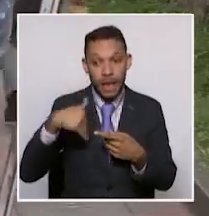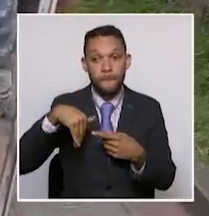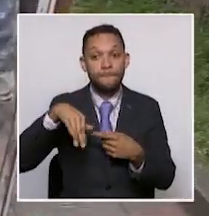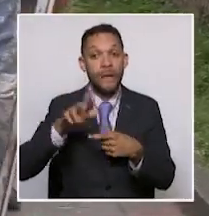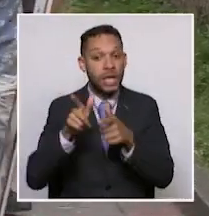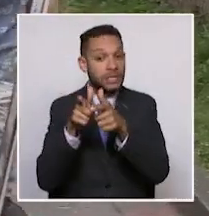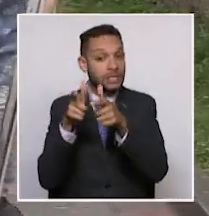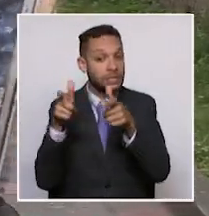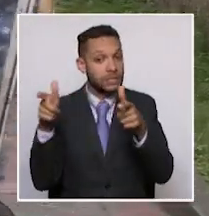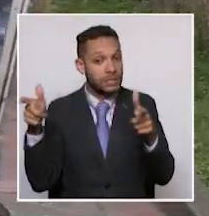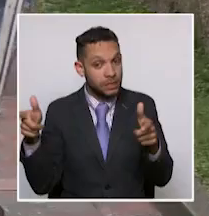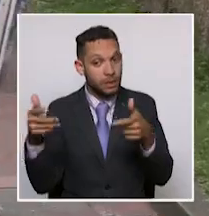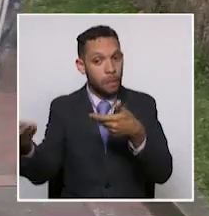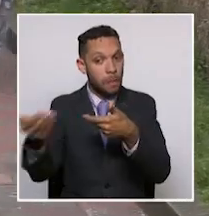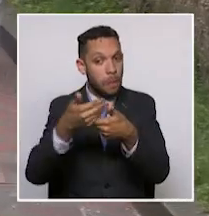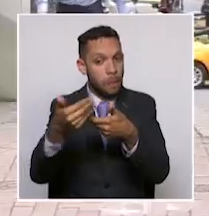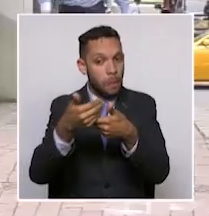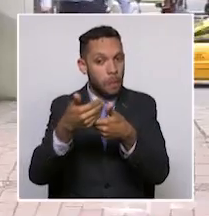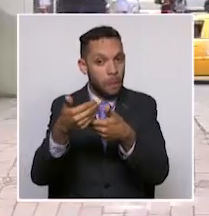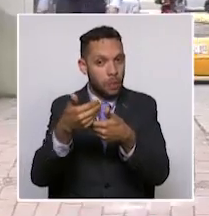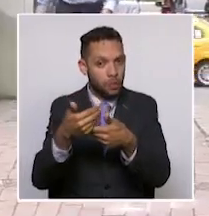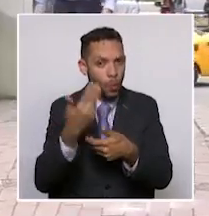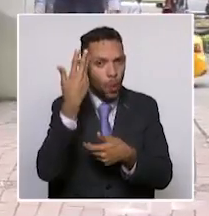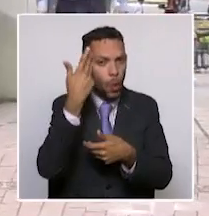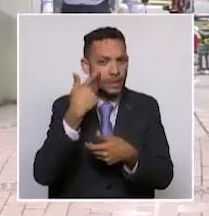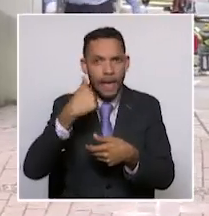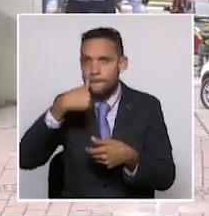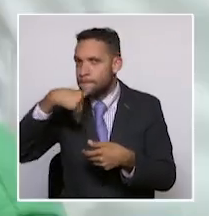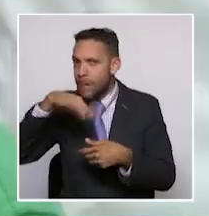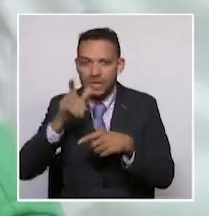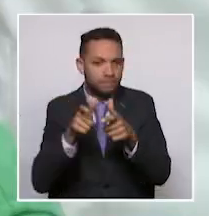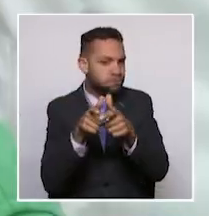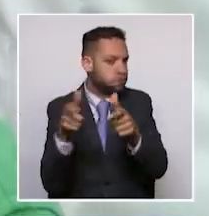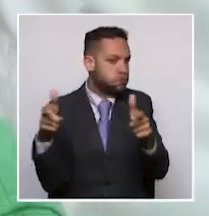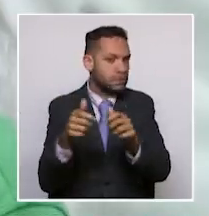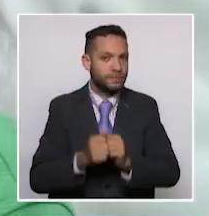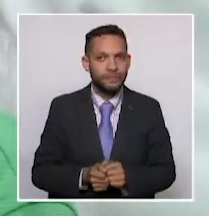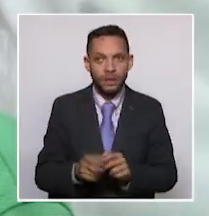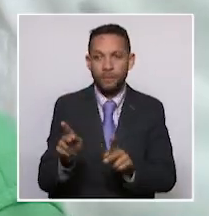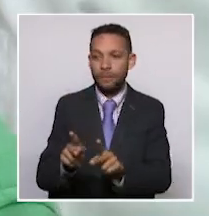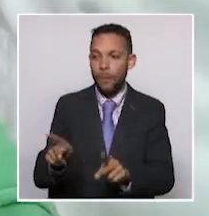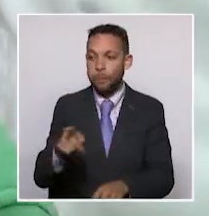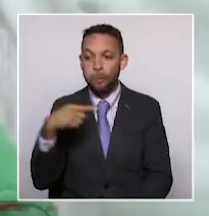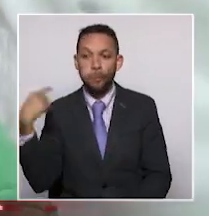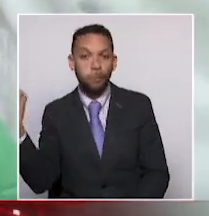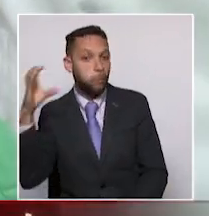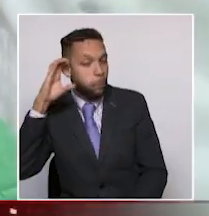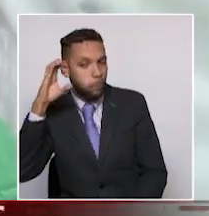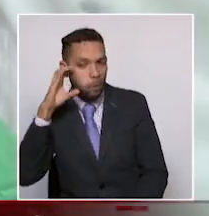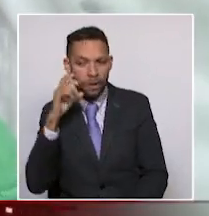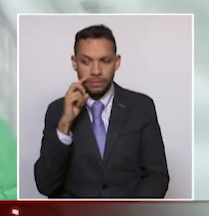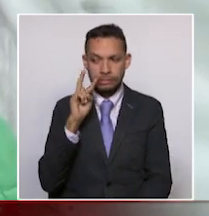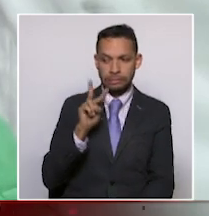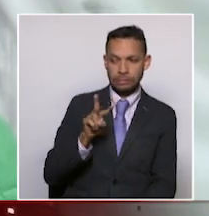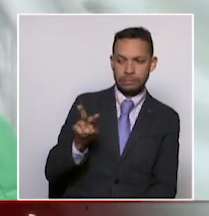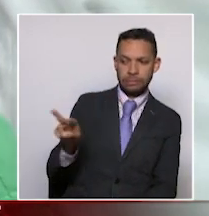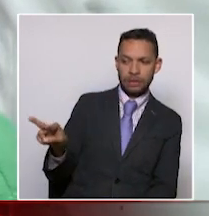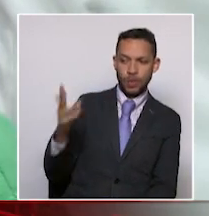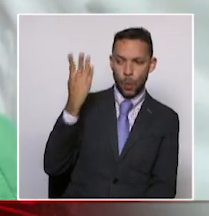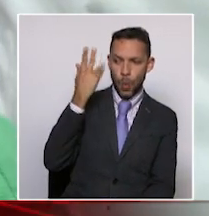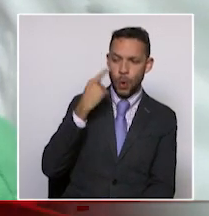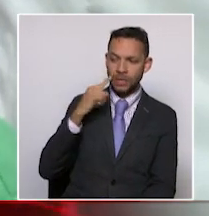la atención de esta población y cada día, al parecer, aumenta. Mucha gente y entre ellos uno pues los ve a diario por